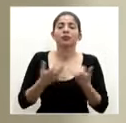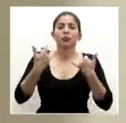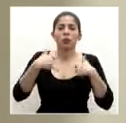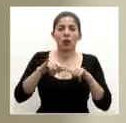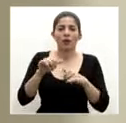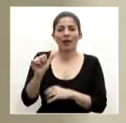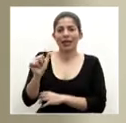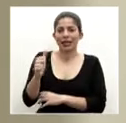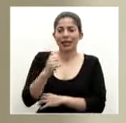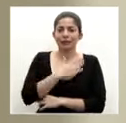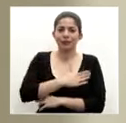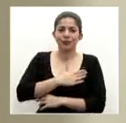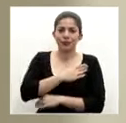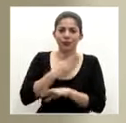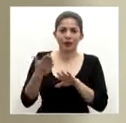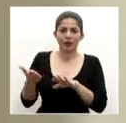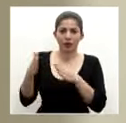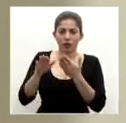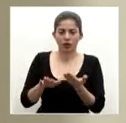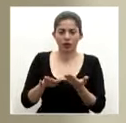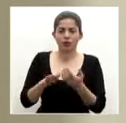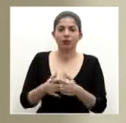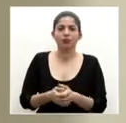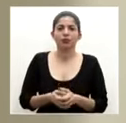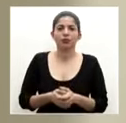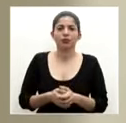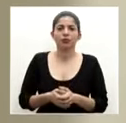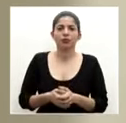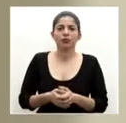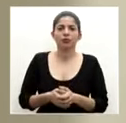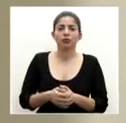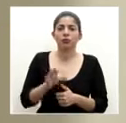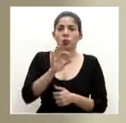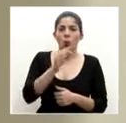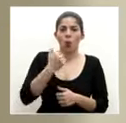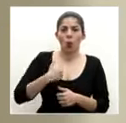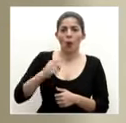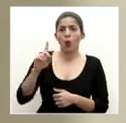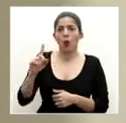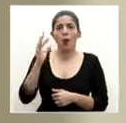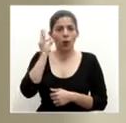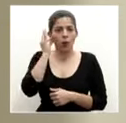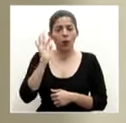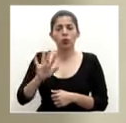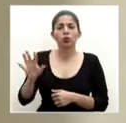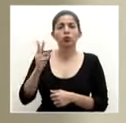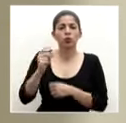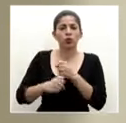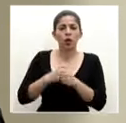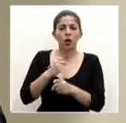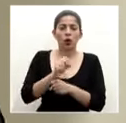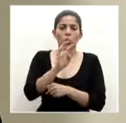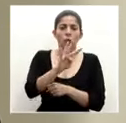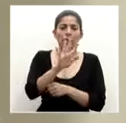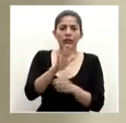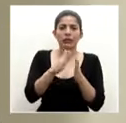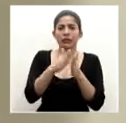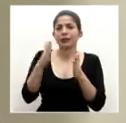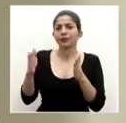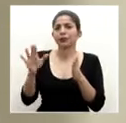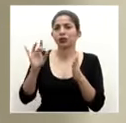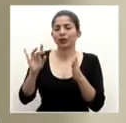registrando 10 lamentables fallecimientos. Se trata de 9 hombres y una mujer. El rango de edad va desde los 45 hasta